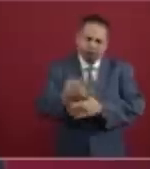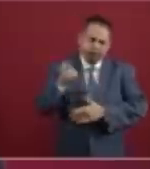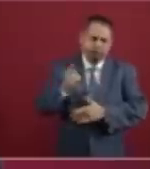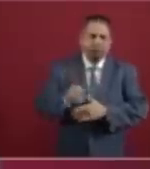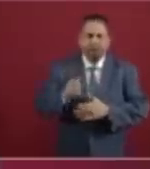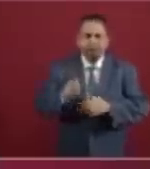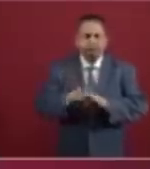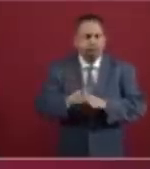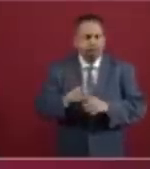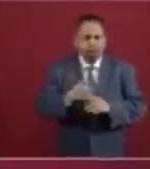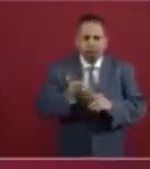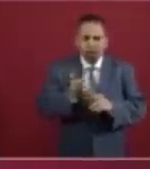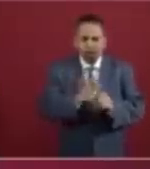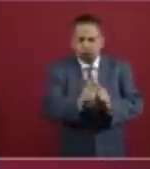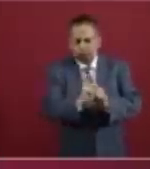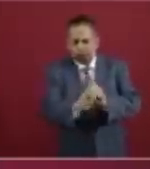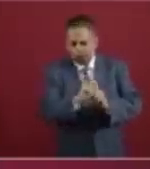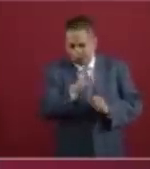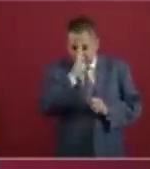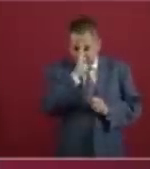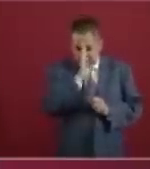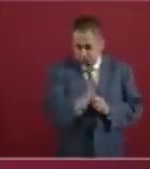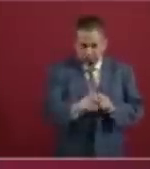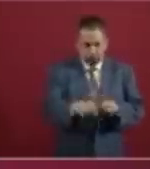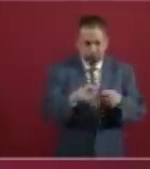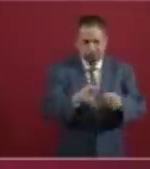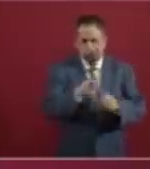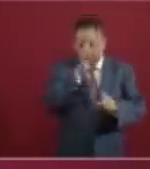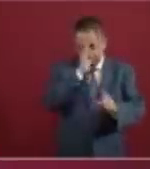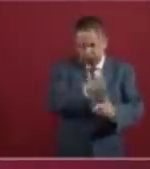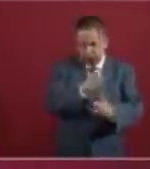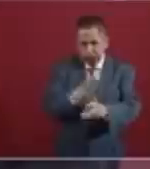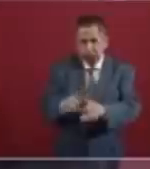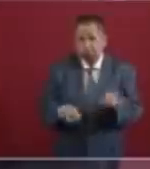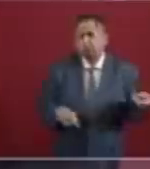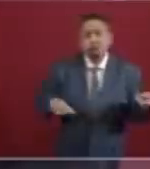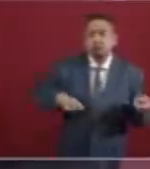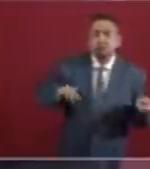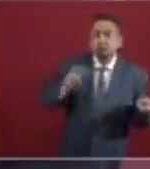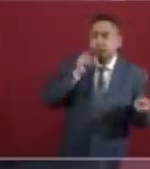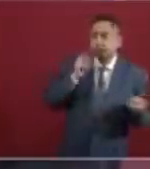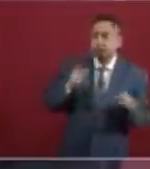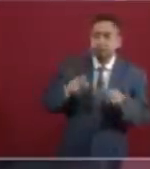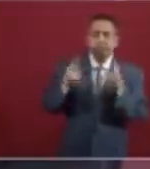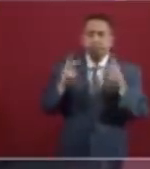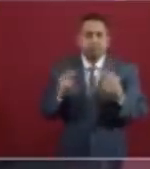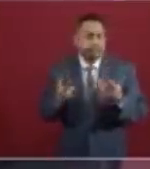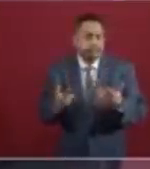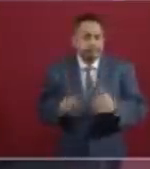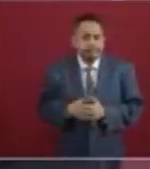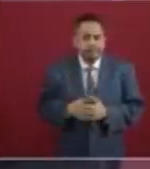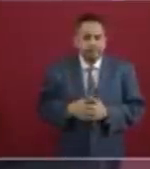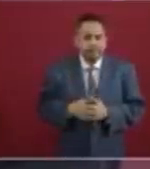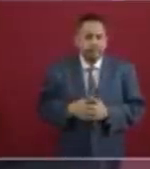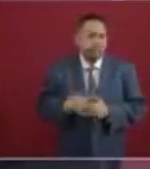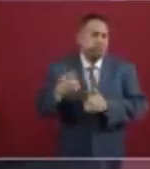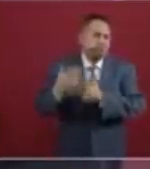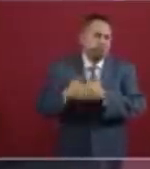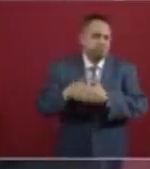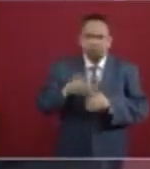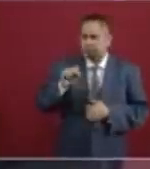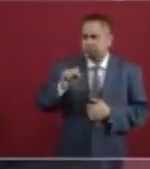de entregar los créditos de manera directa. Va a resolver el Poder Judicial.